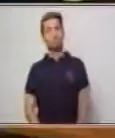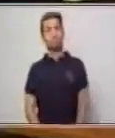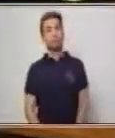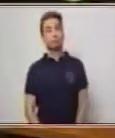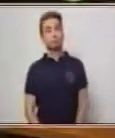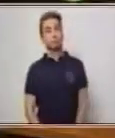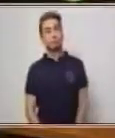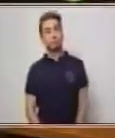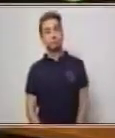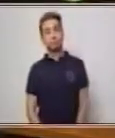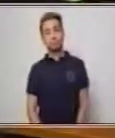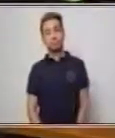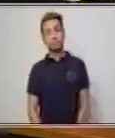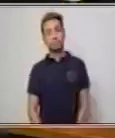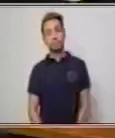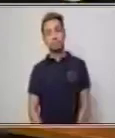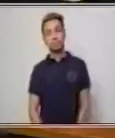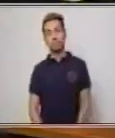Vamos a ir al número 15.